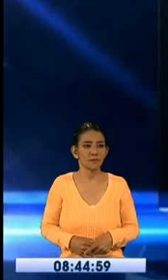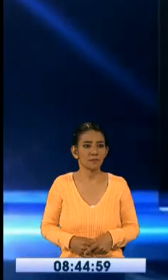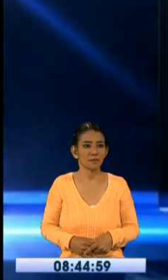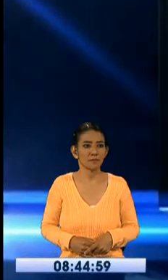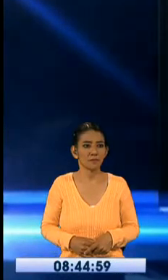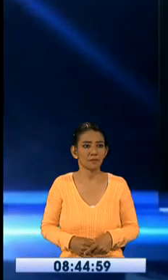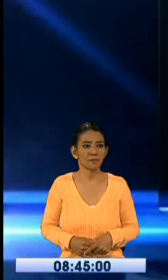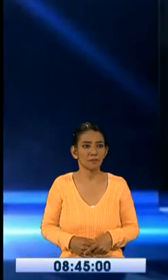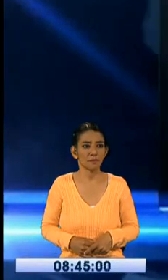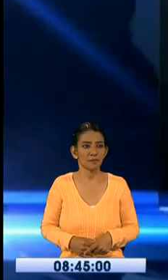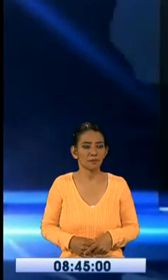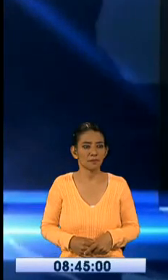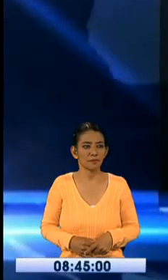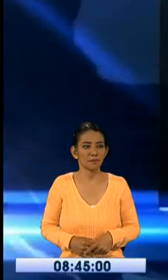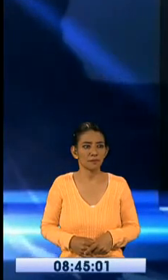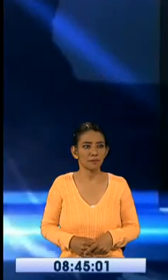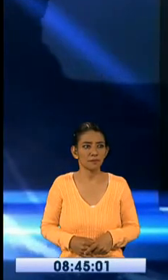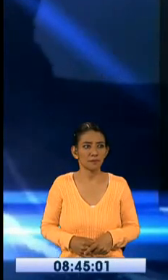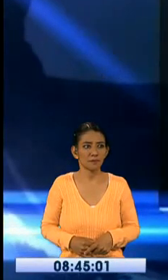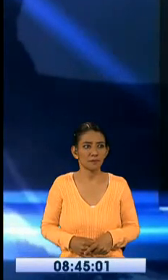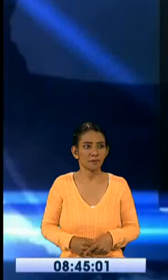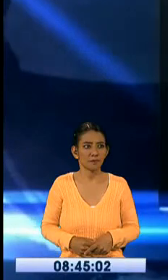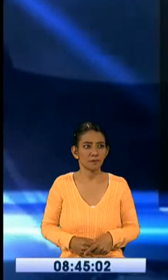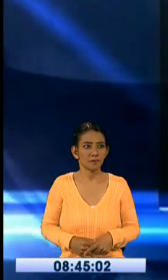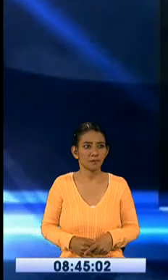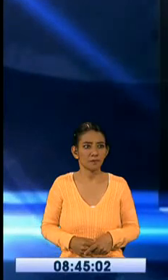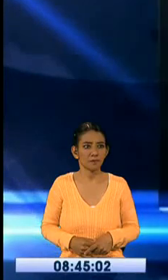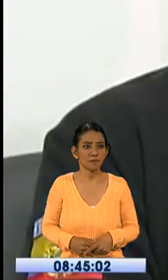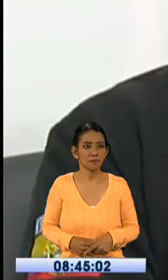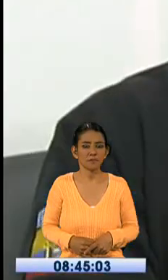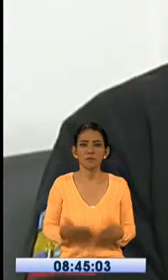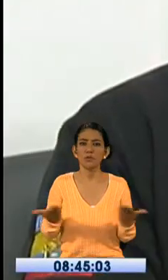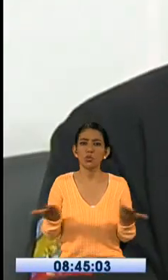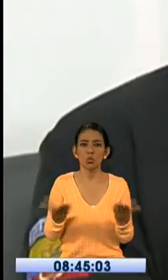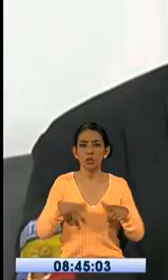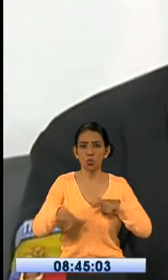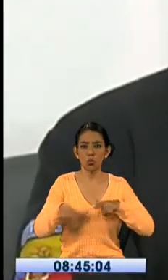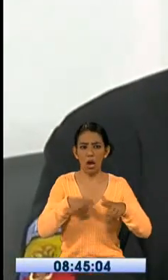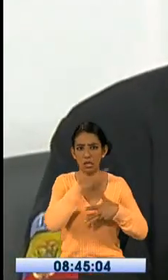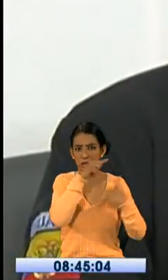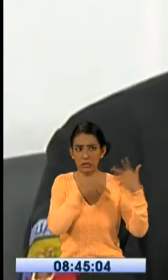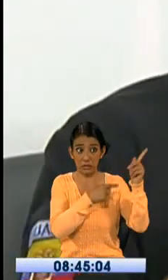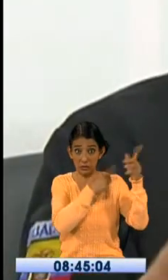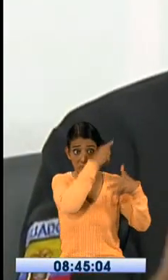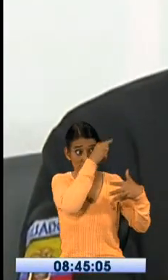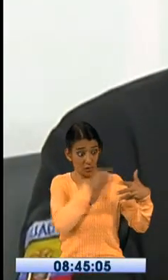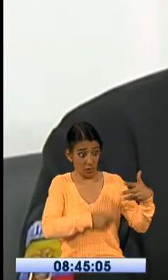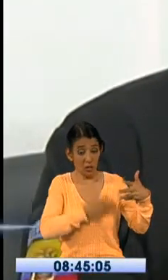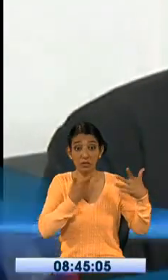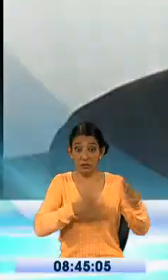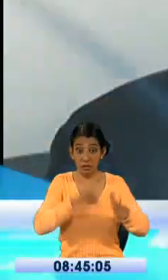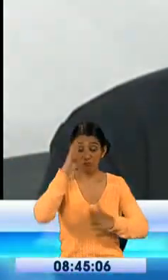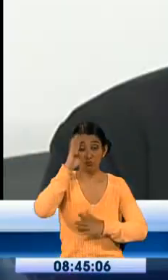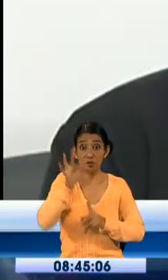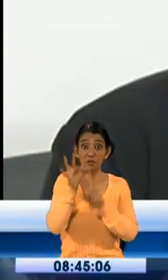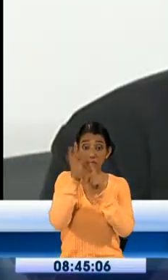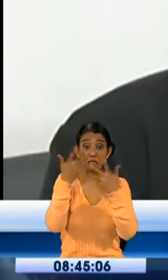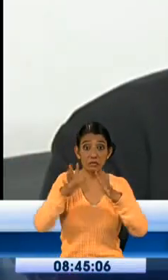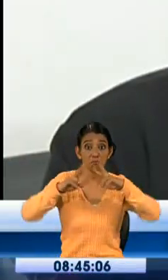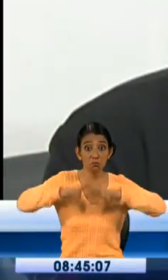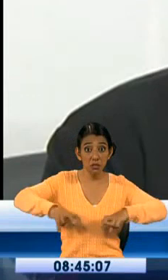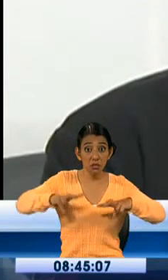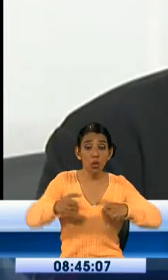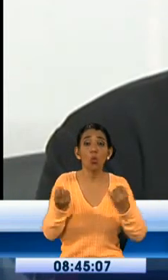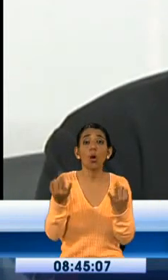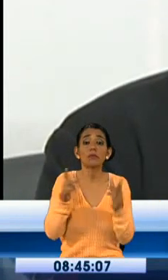con detenidos y otros 30 con boletas de captura. La intención con nosotros como DINASET es, dentro de nuestras investigaciones, entregar todos los